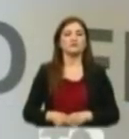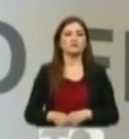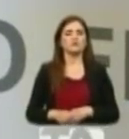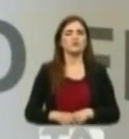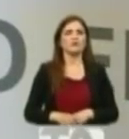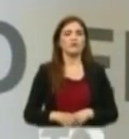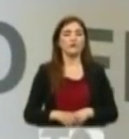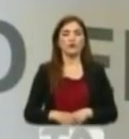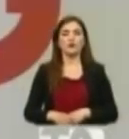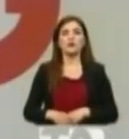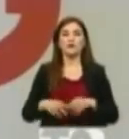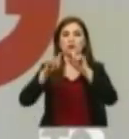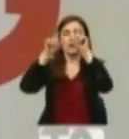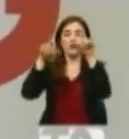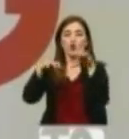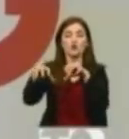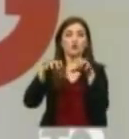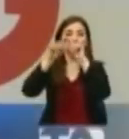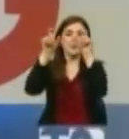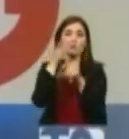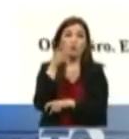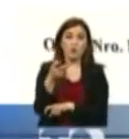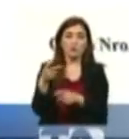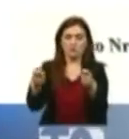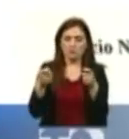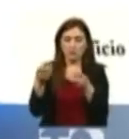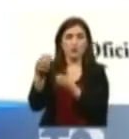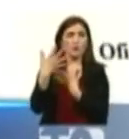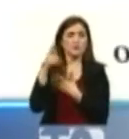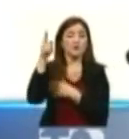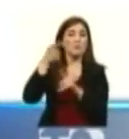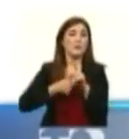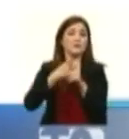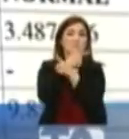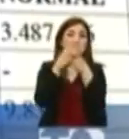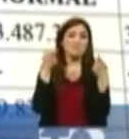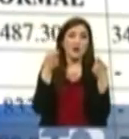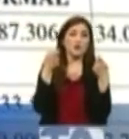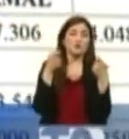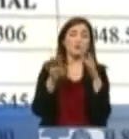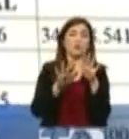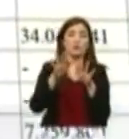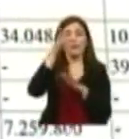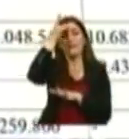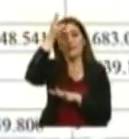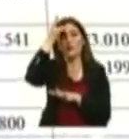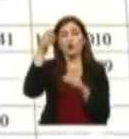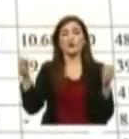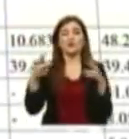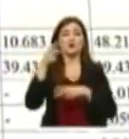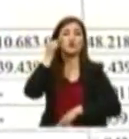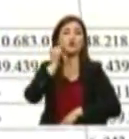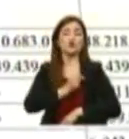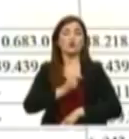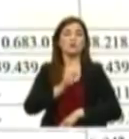versión que a la fecha se maneja desde la empresa coordinadora de empresas públicas. Este oficio del mes de marzo hace un alcance a las deudas de la aseguradora